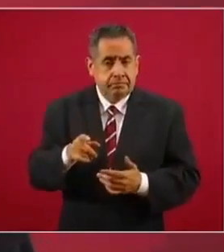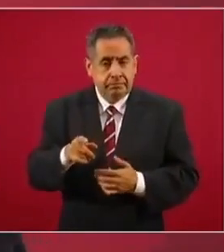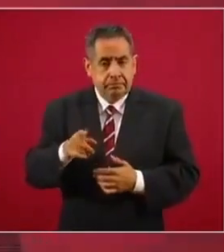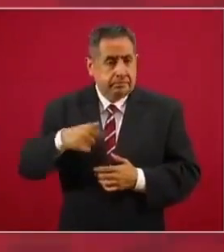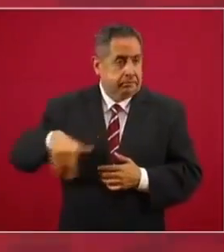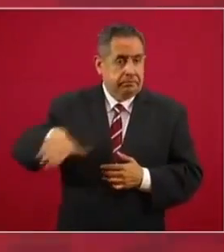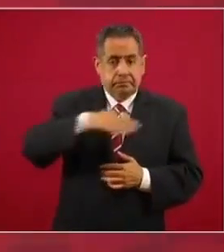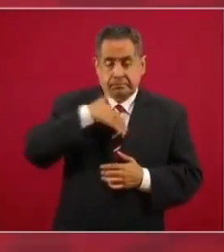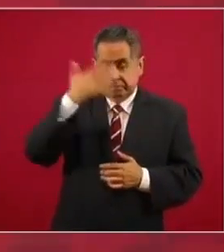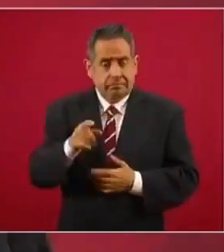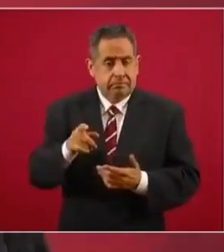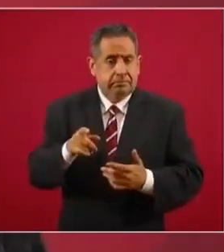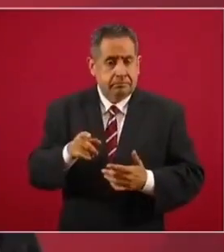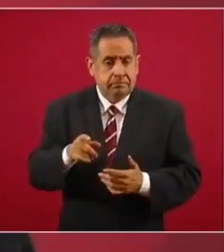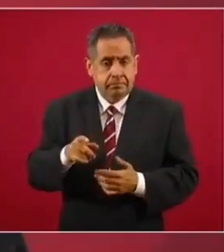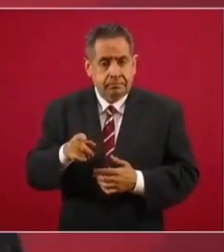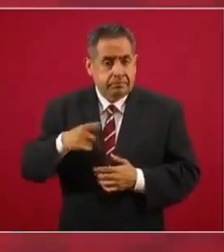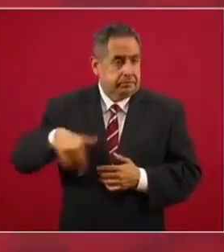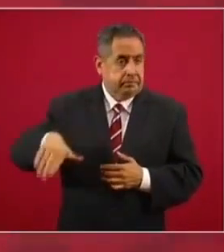que sepan las